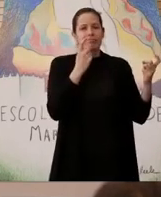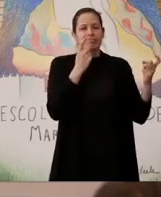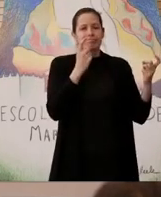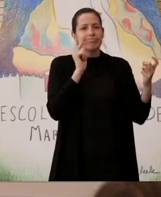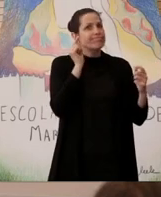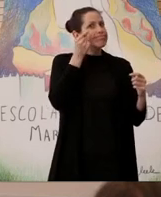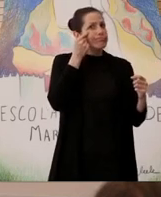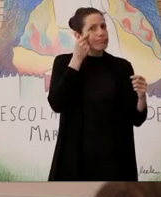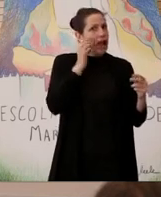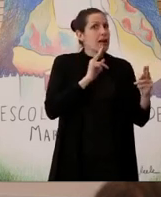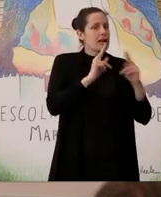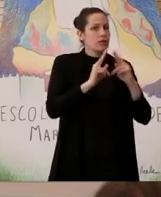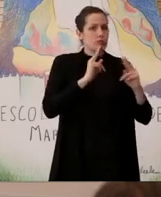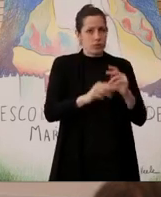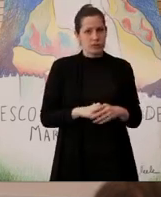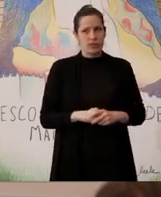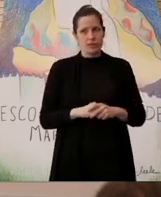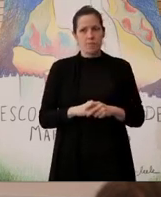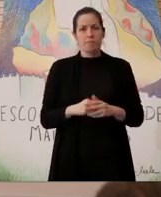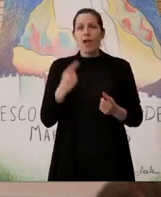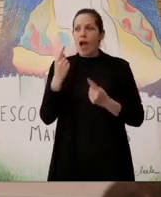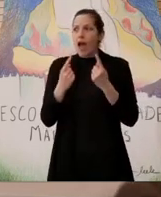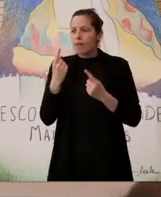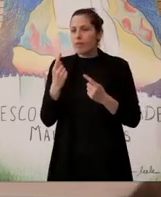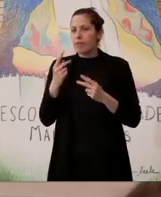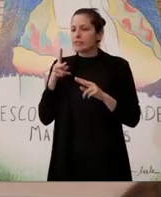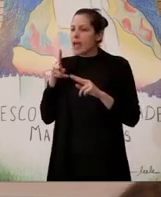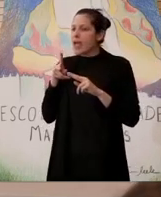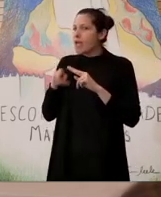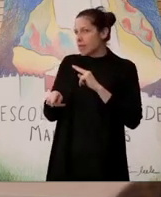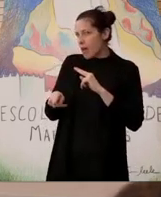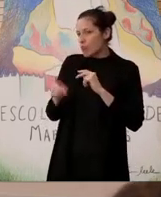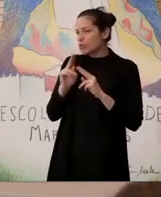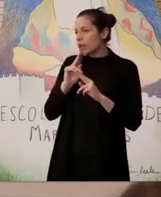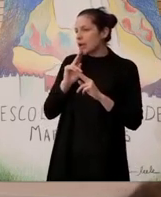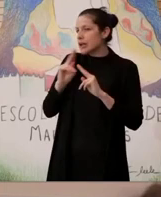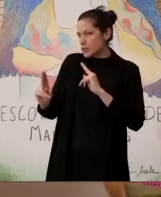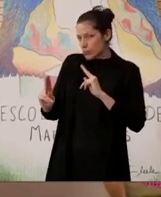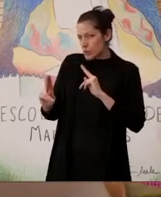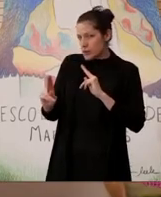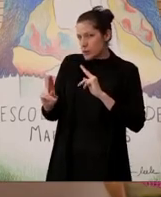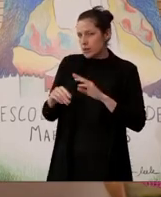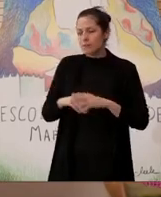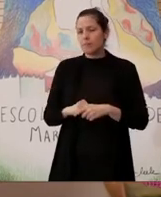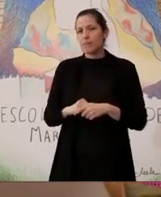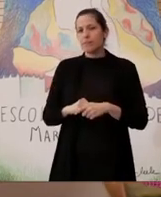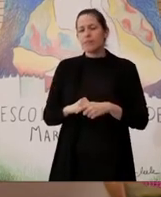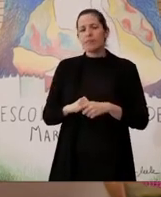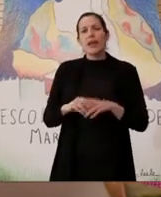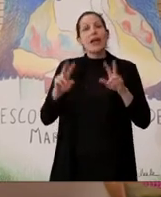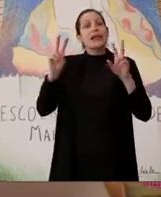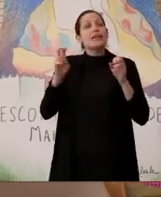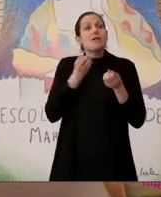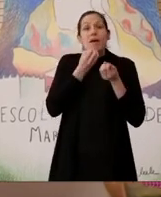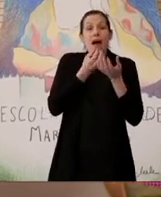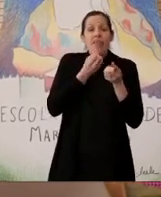un poco a veces como evitando casi contestar eu quería contestar Por qué sega vendo no dice este desechos o dato de alcaldesas pero